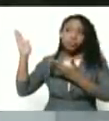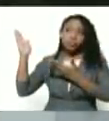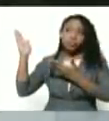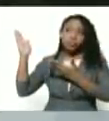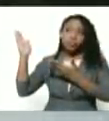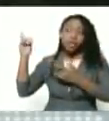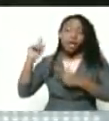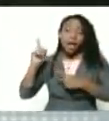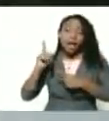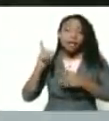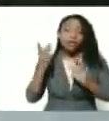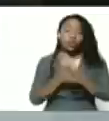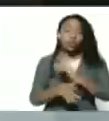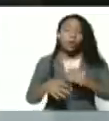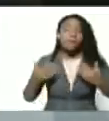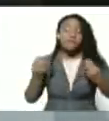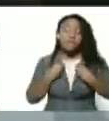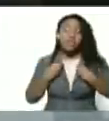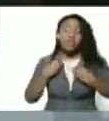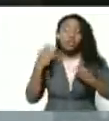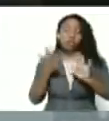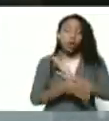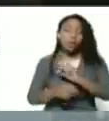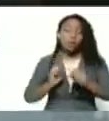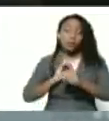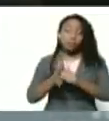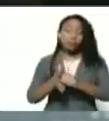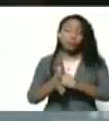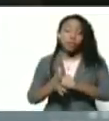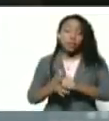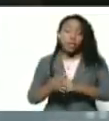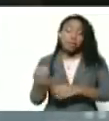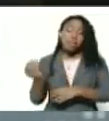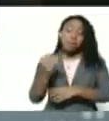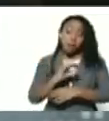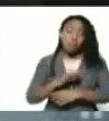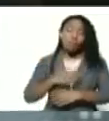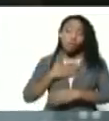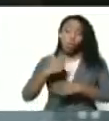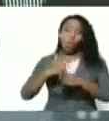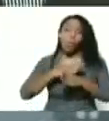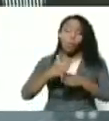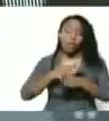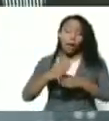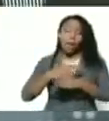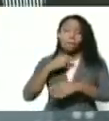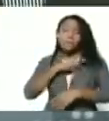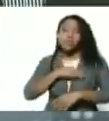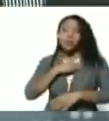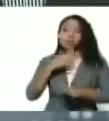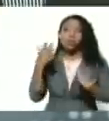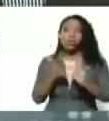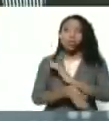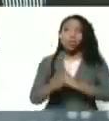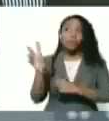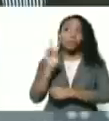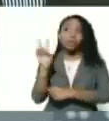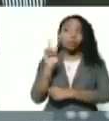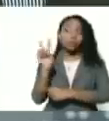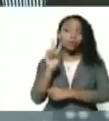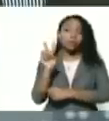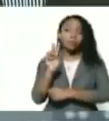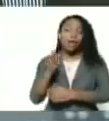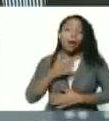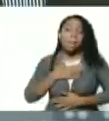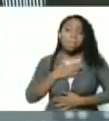Sobrevivió al COVID-19. Y además, bueno, pudieron compartir la visión sobre Venezuela. A mí